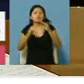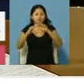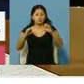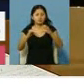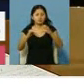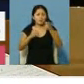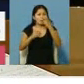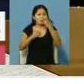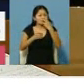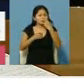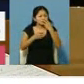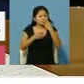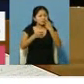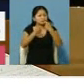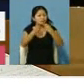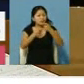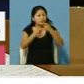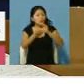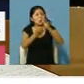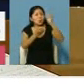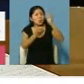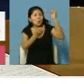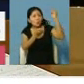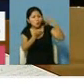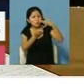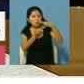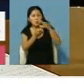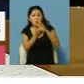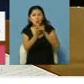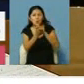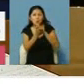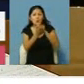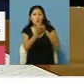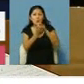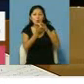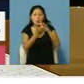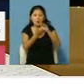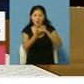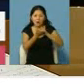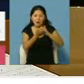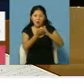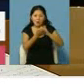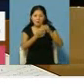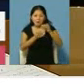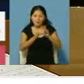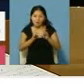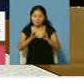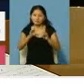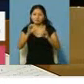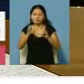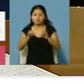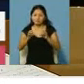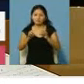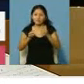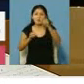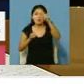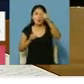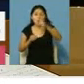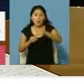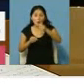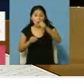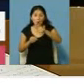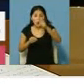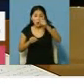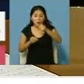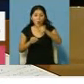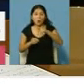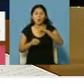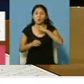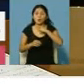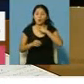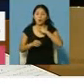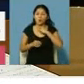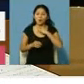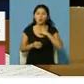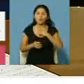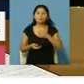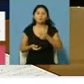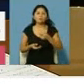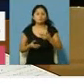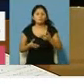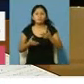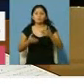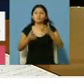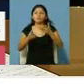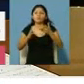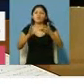fotovoltaica quiere decir que Jujuy hoy ha apostado, y es emblemático nuestro proyecto en